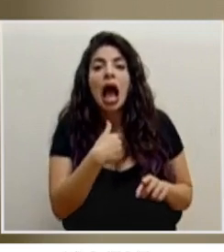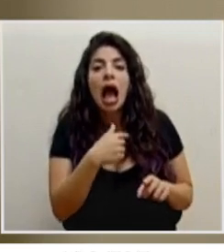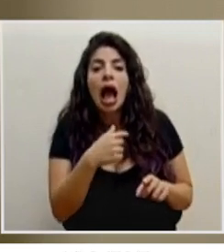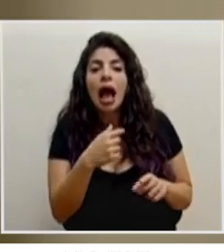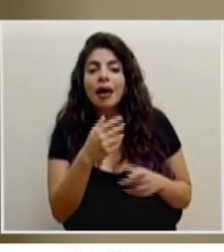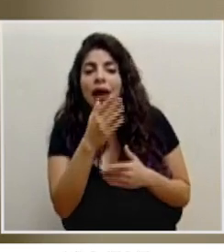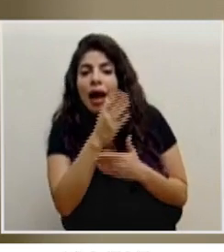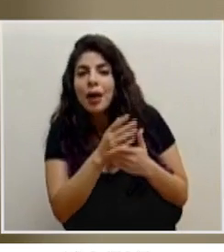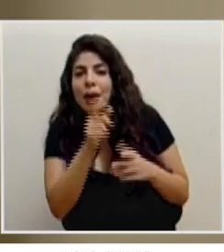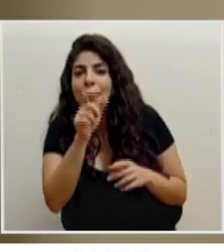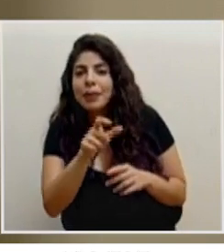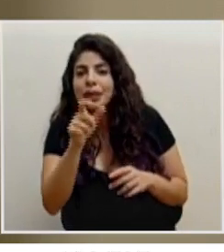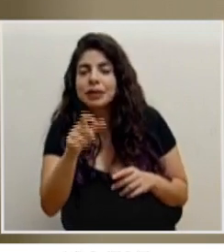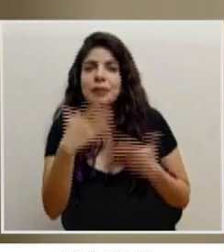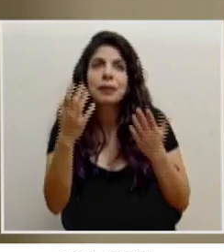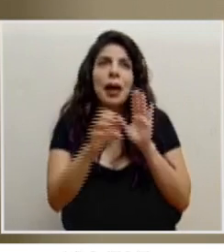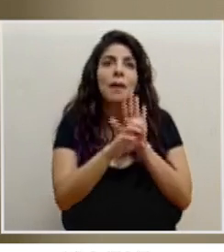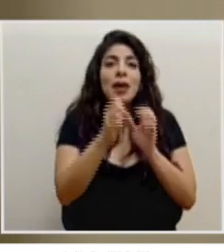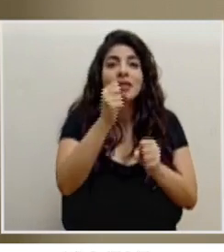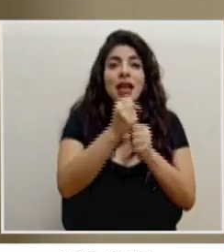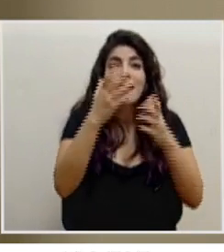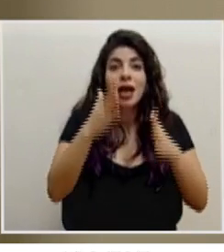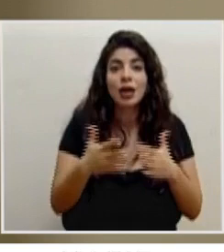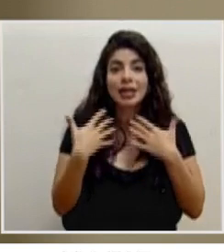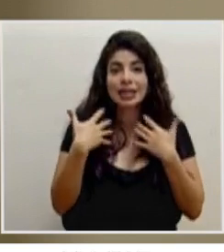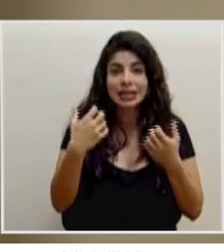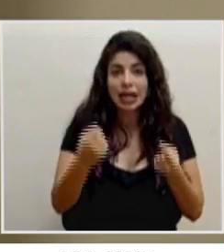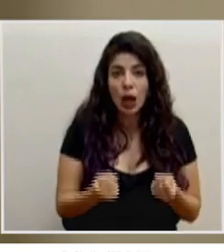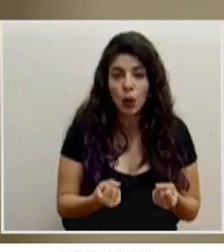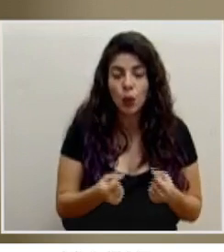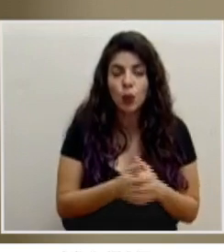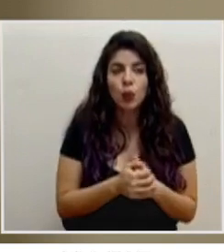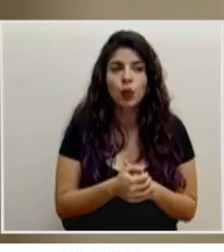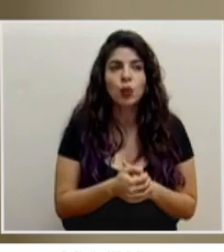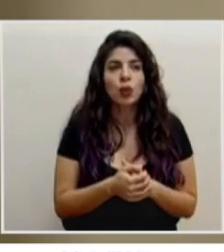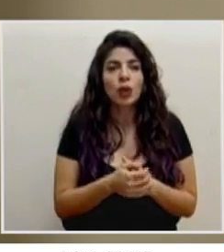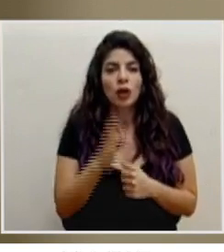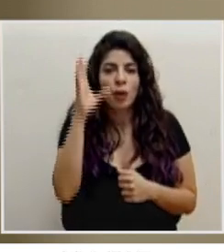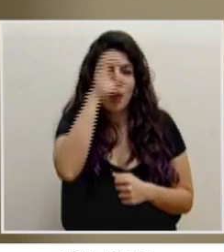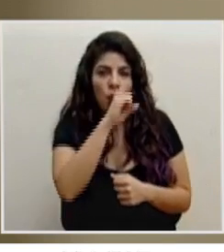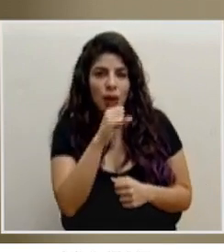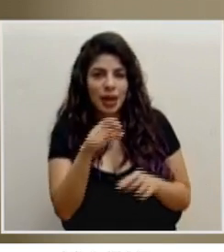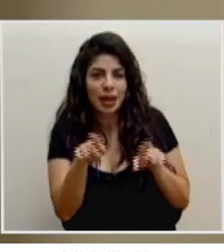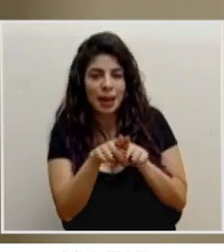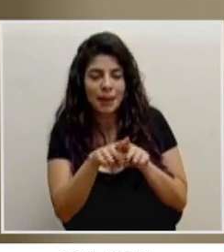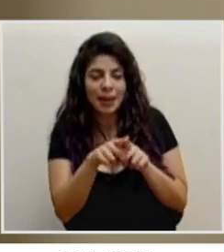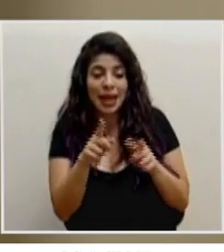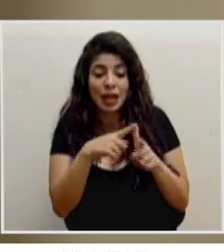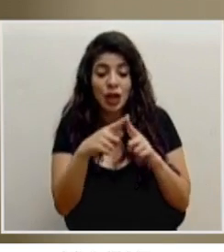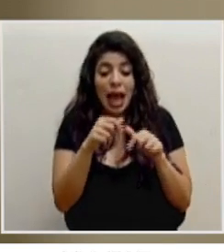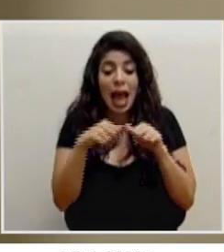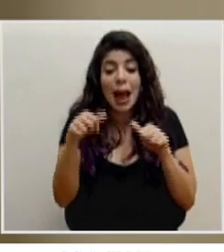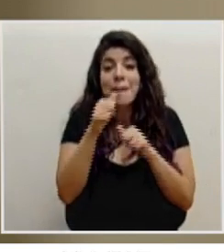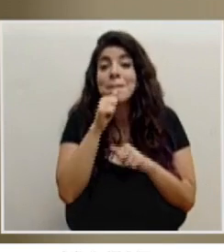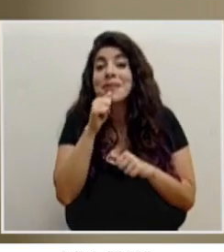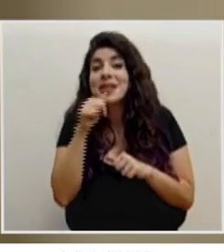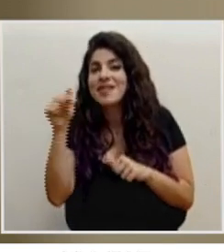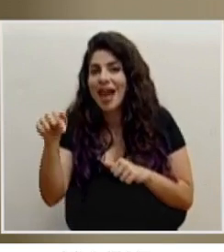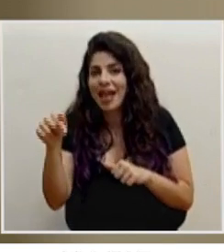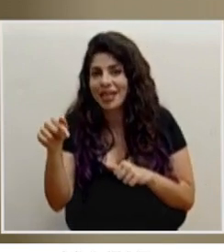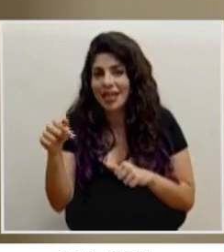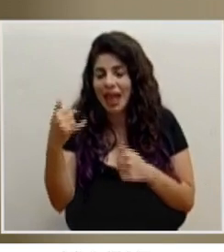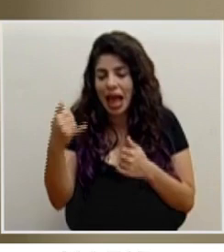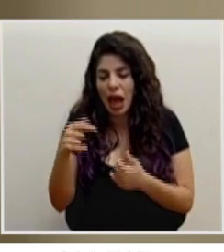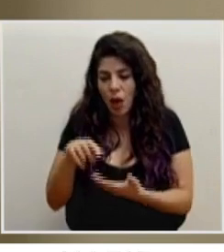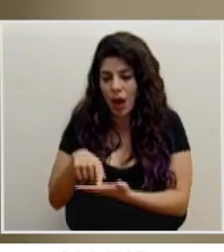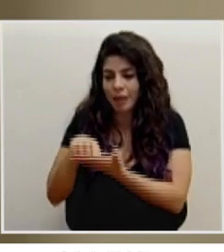han tenido que considerar, por ejemplo, funcionarios de salud, entonces, en el sector privado, que es lo que estamos